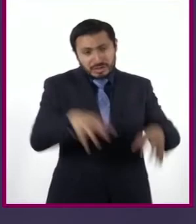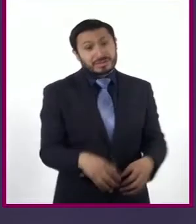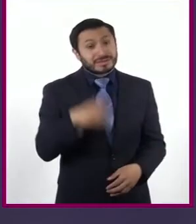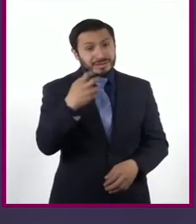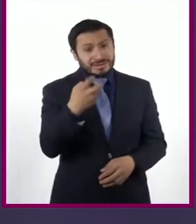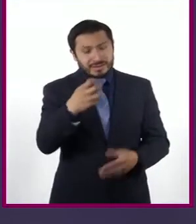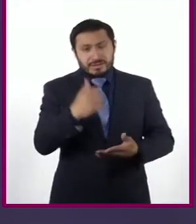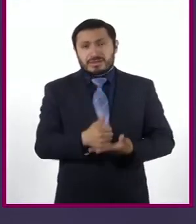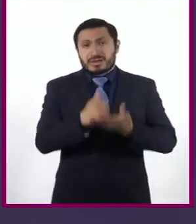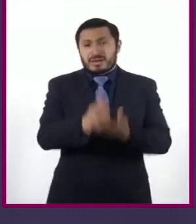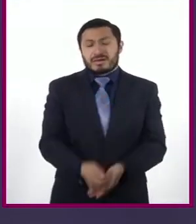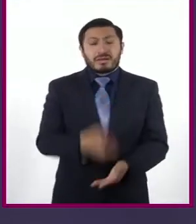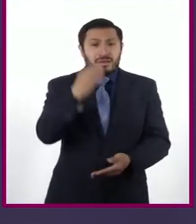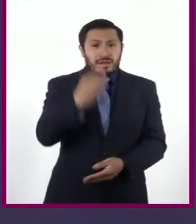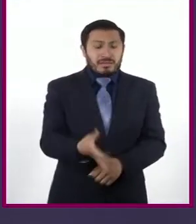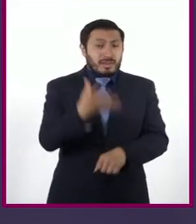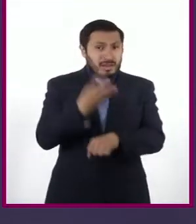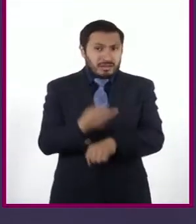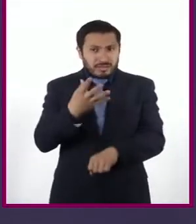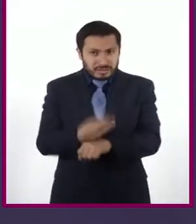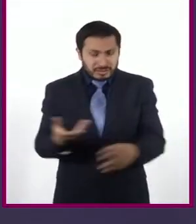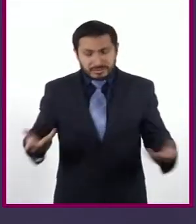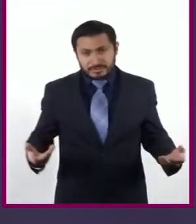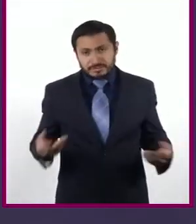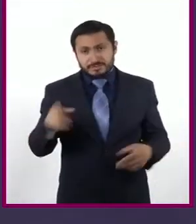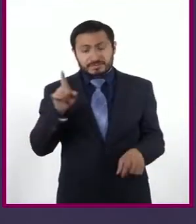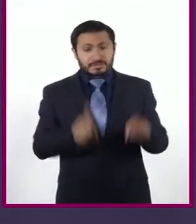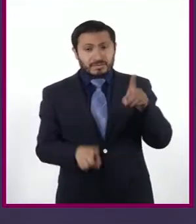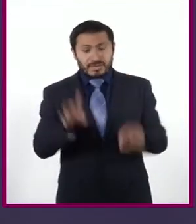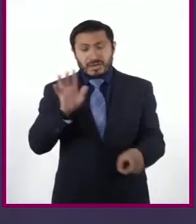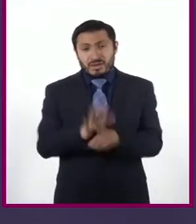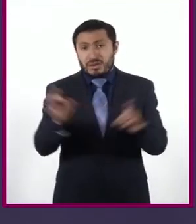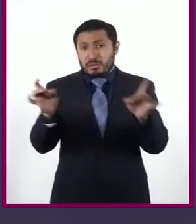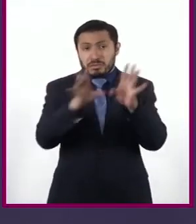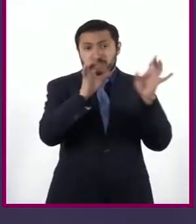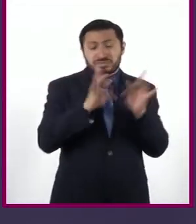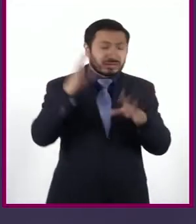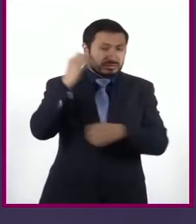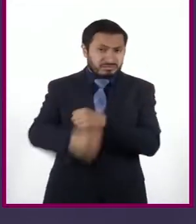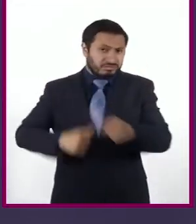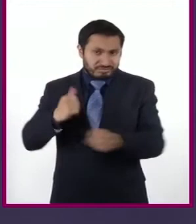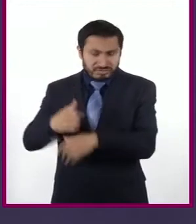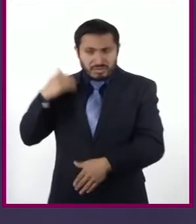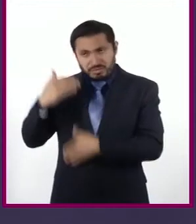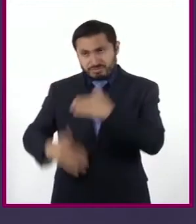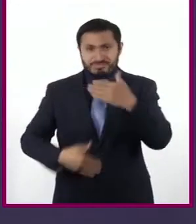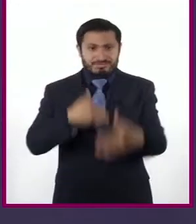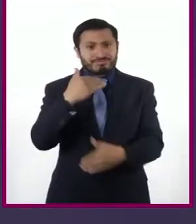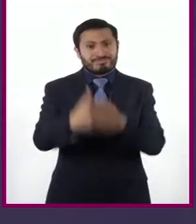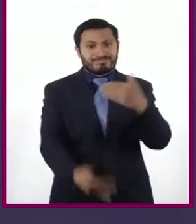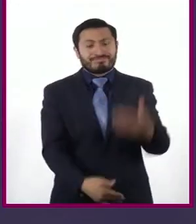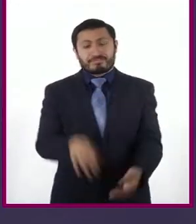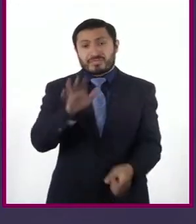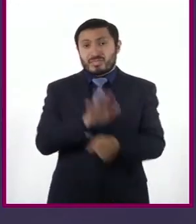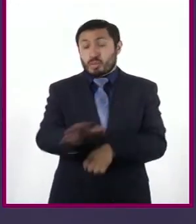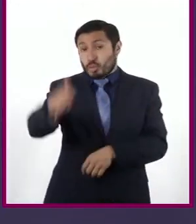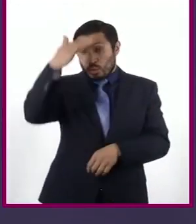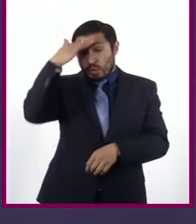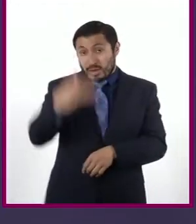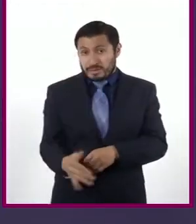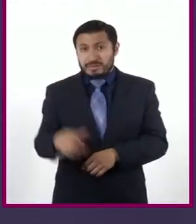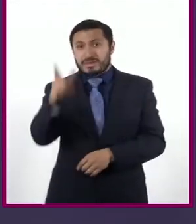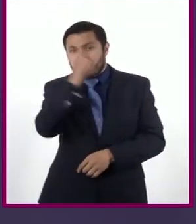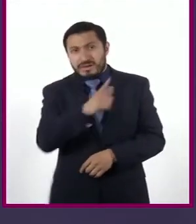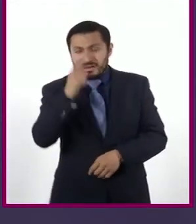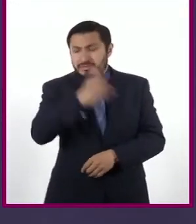enfrentar y adaptarse a las circunstancias que se les presentan año con año. Los saberes, lenguas y